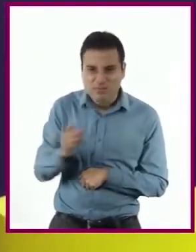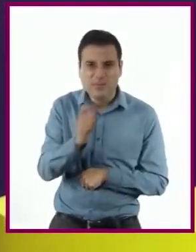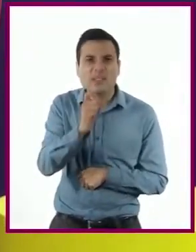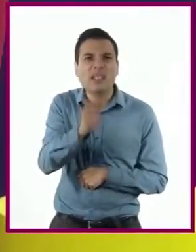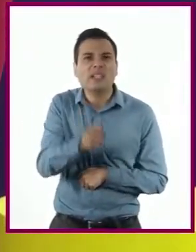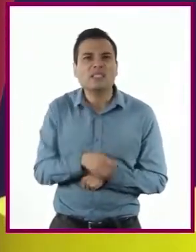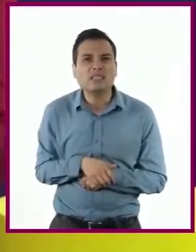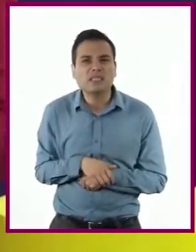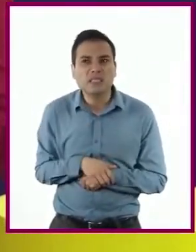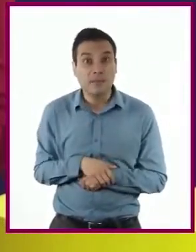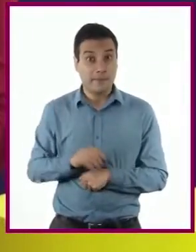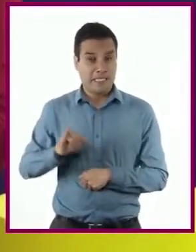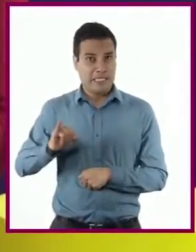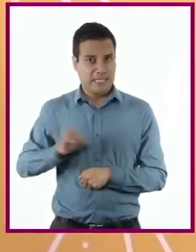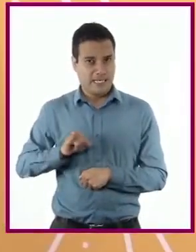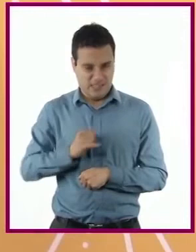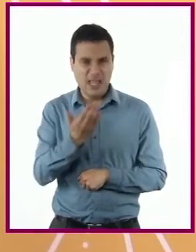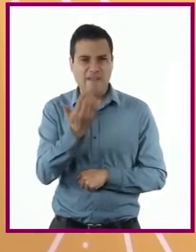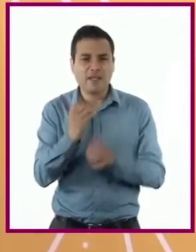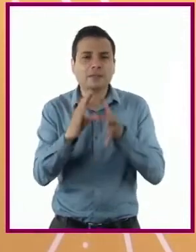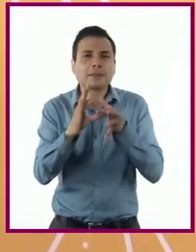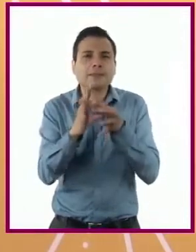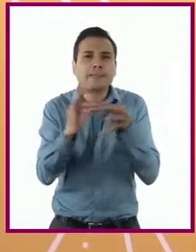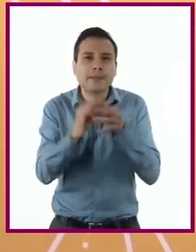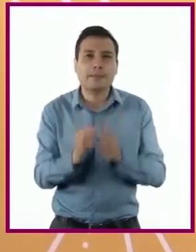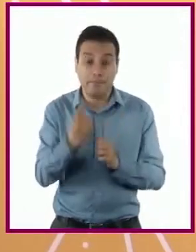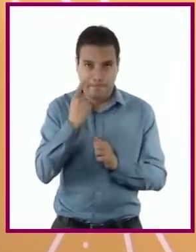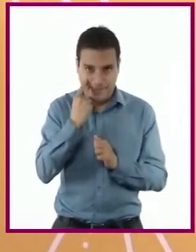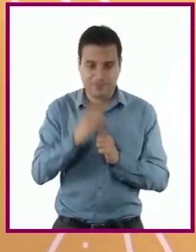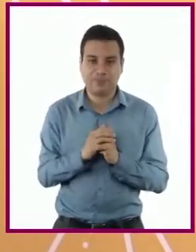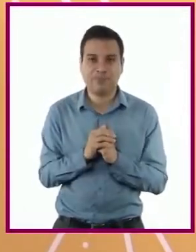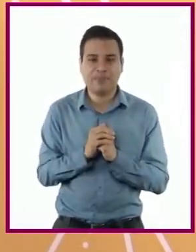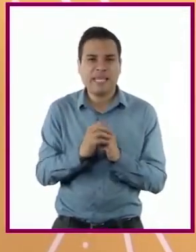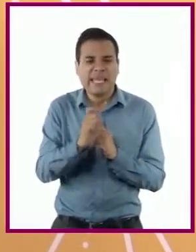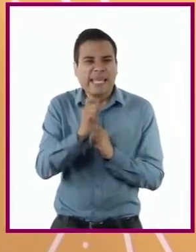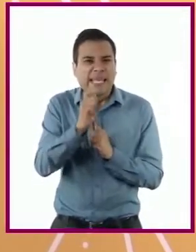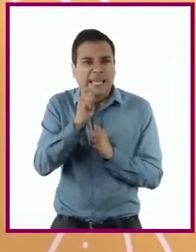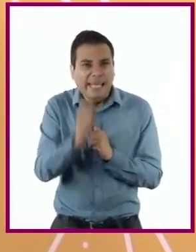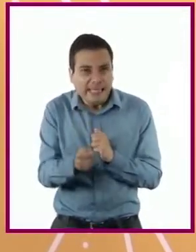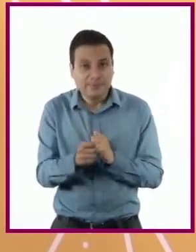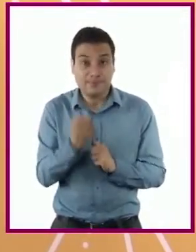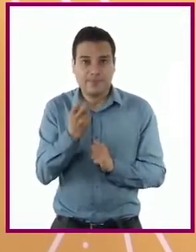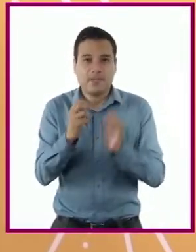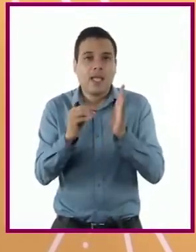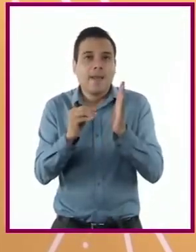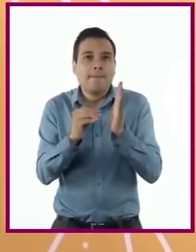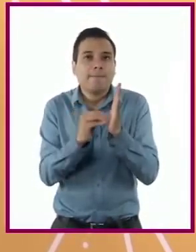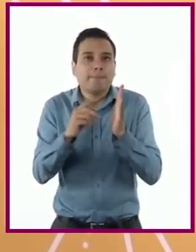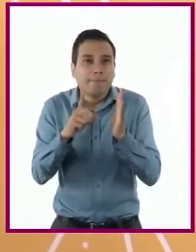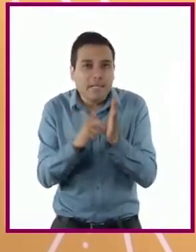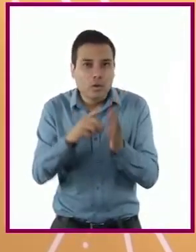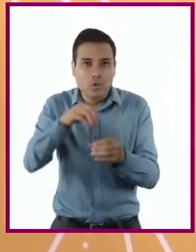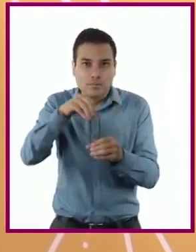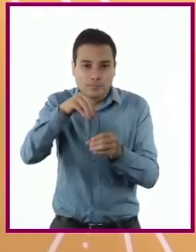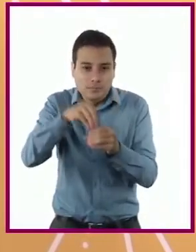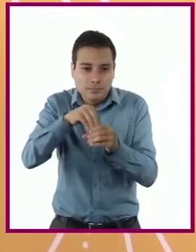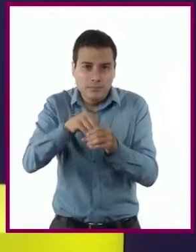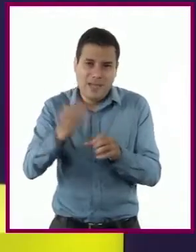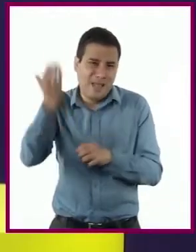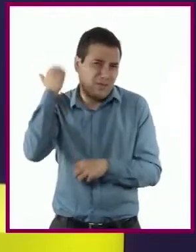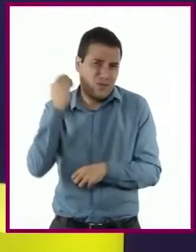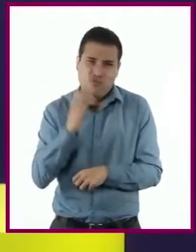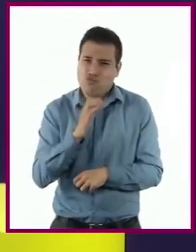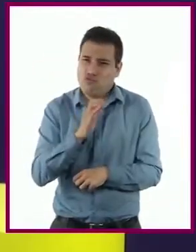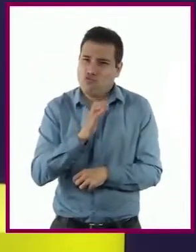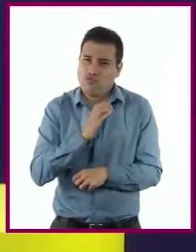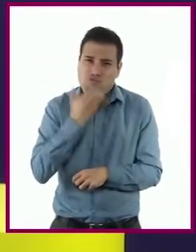Suena interesante. ¿En qué consiste? El cifrado César es uno de los métodos de codificación más antiguos y en